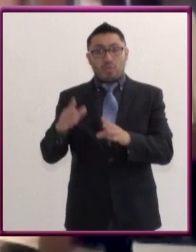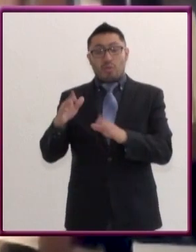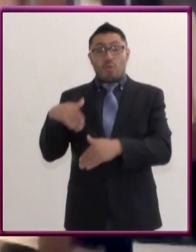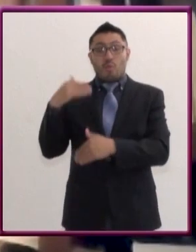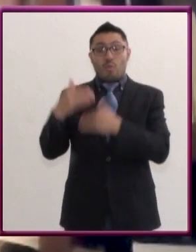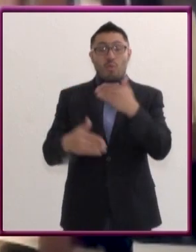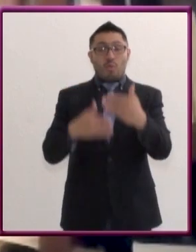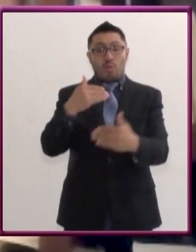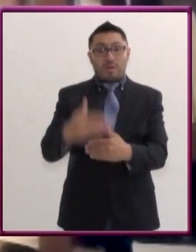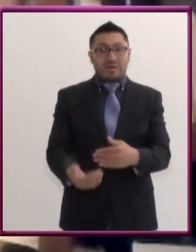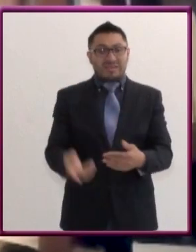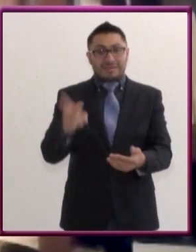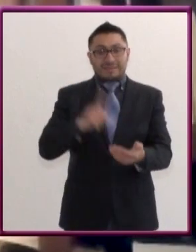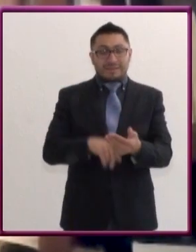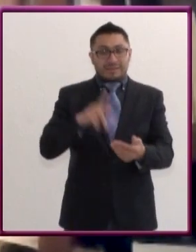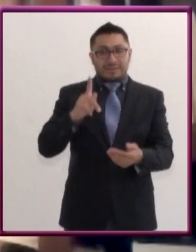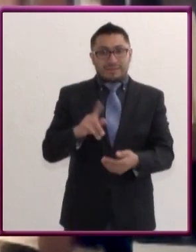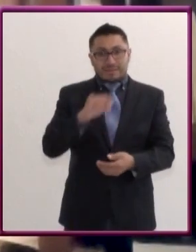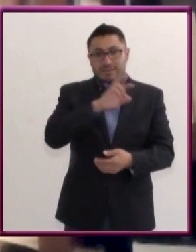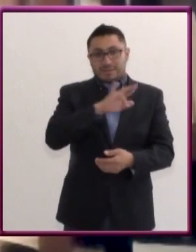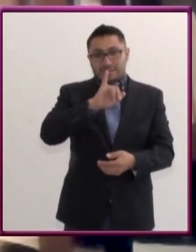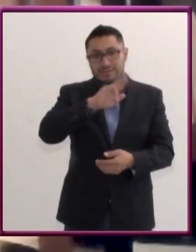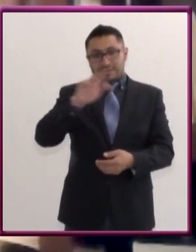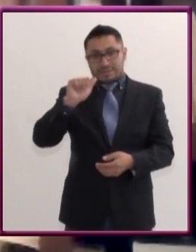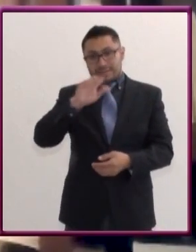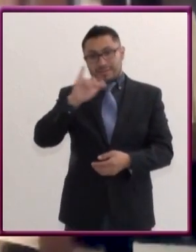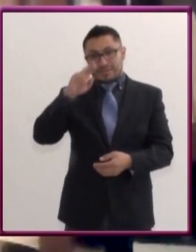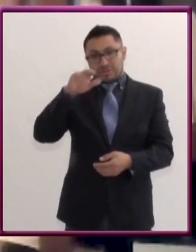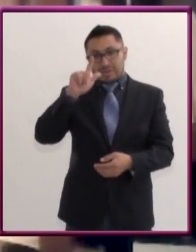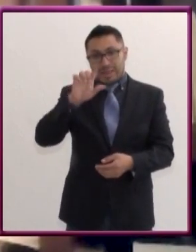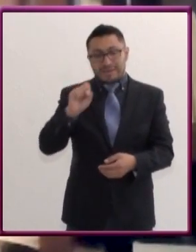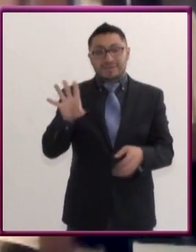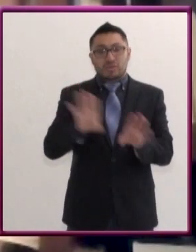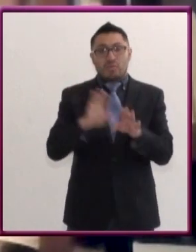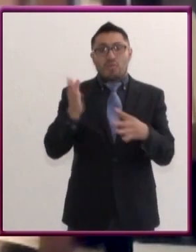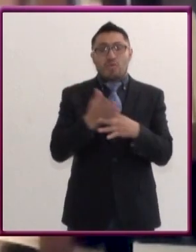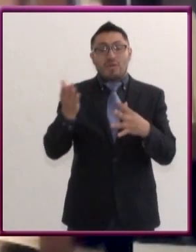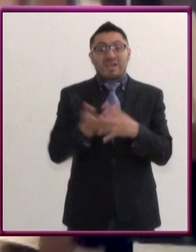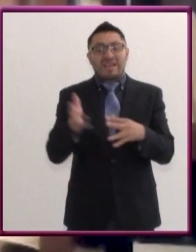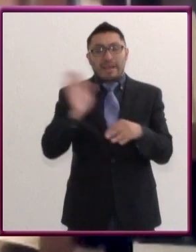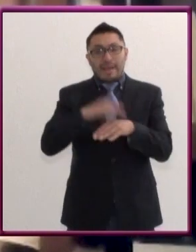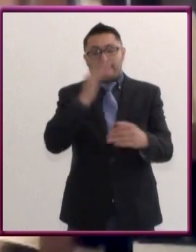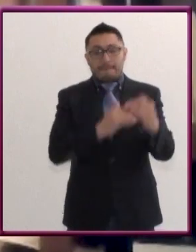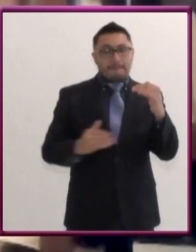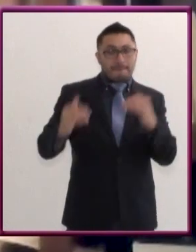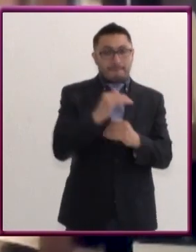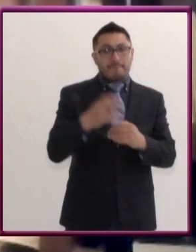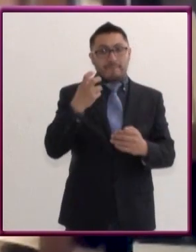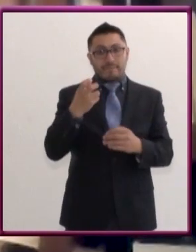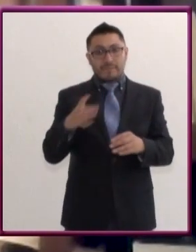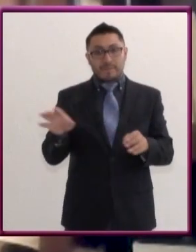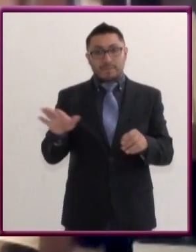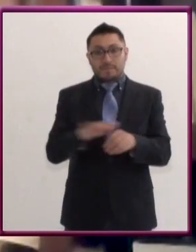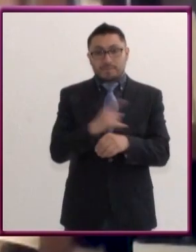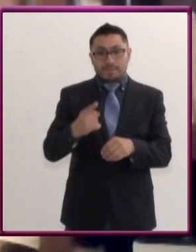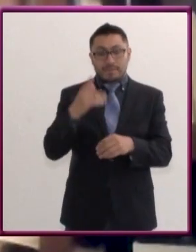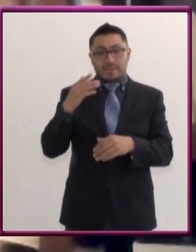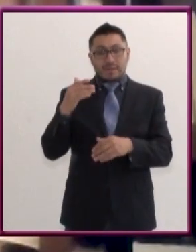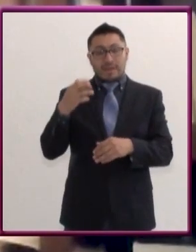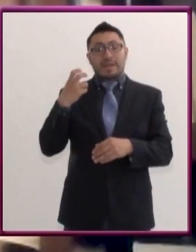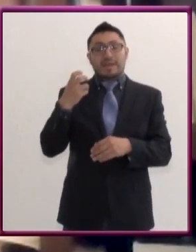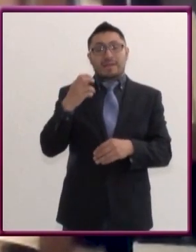trascendente. Dentro de los números irracionales, una categoría más sofisticada de los racionales es los